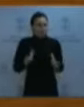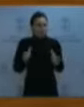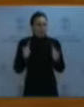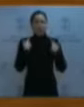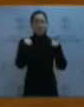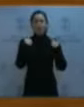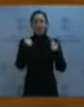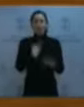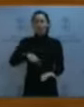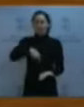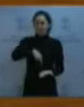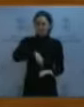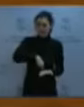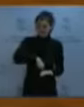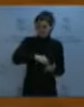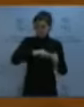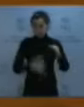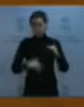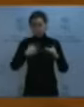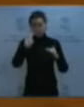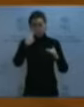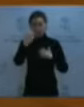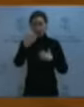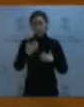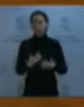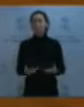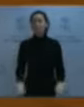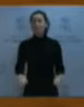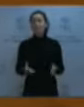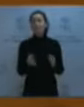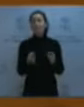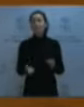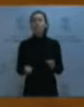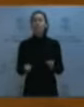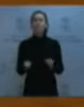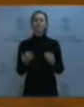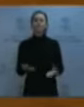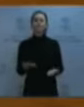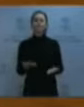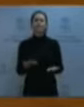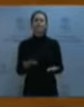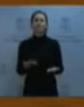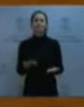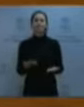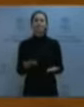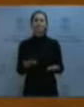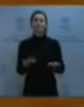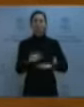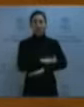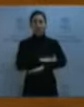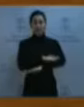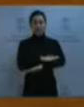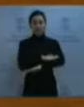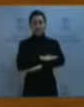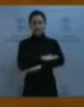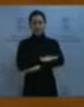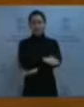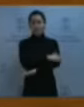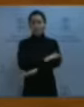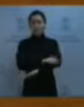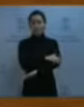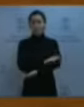impuestos tan alta y tan desigual. Hay que introducir cambios en profundidad en la administración y en la eficacia